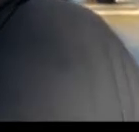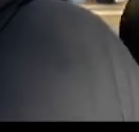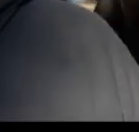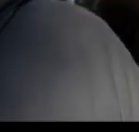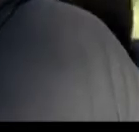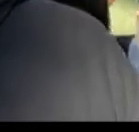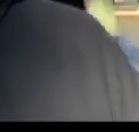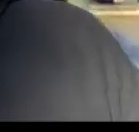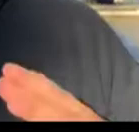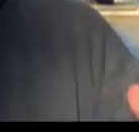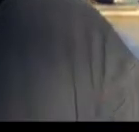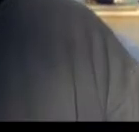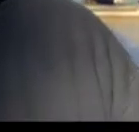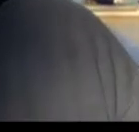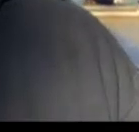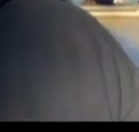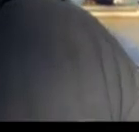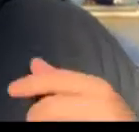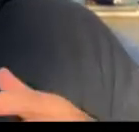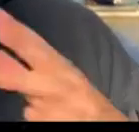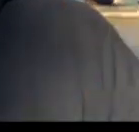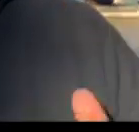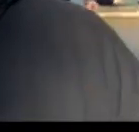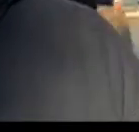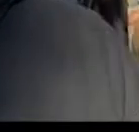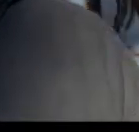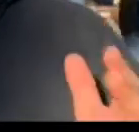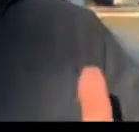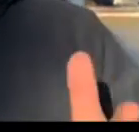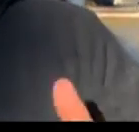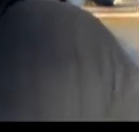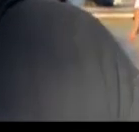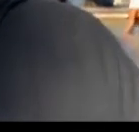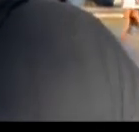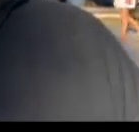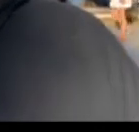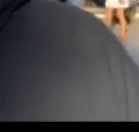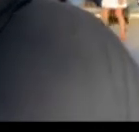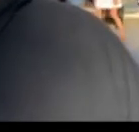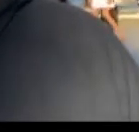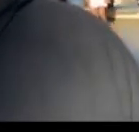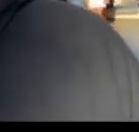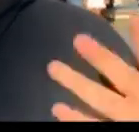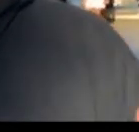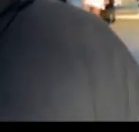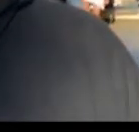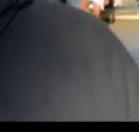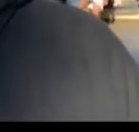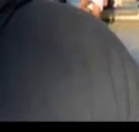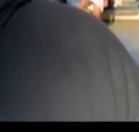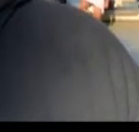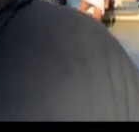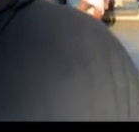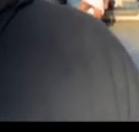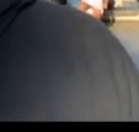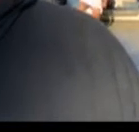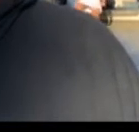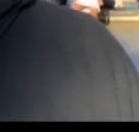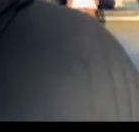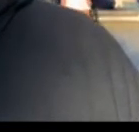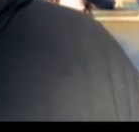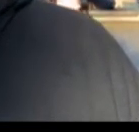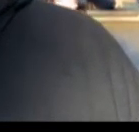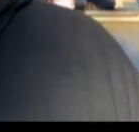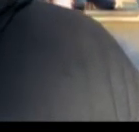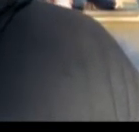se especialicen en las áreas que por la razón que sea quieras enfocarte o quieras desarrollar. En